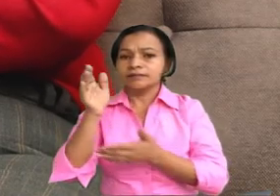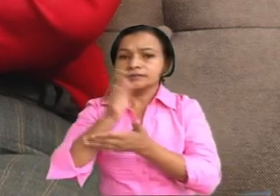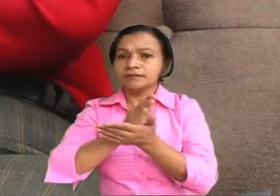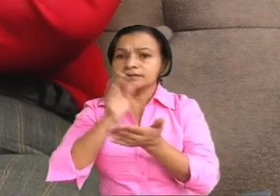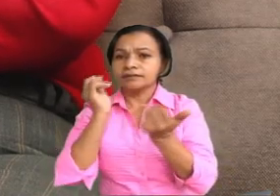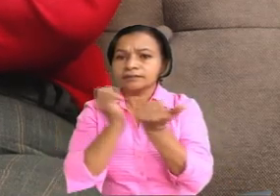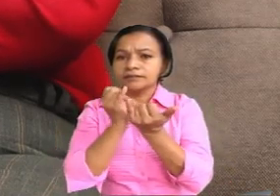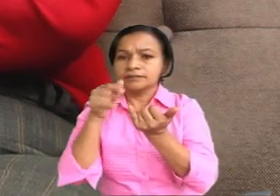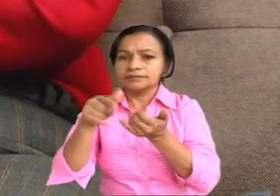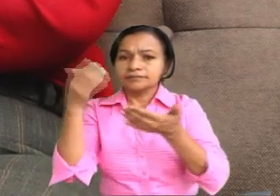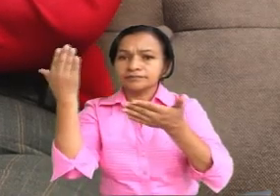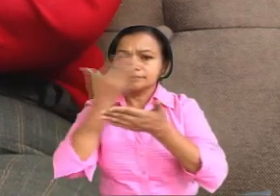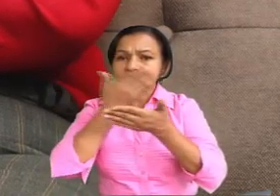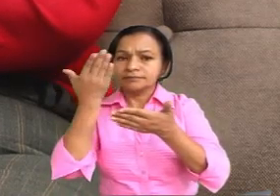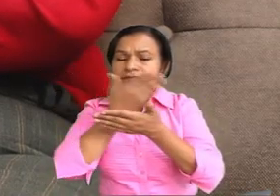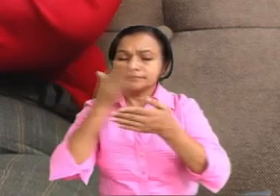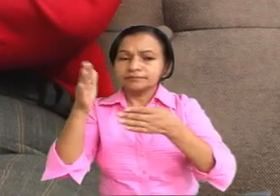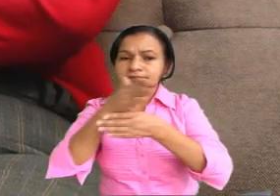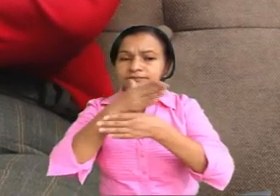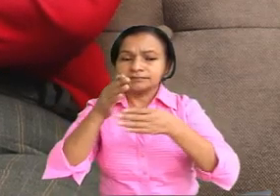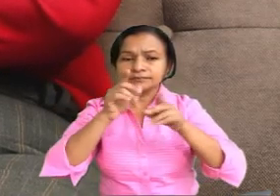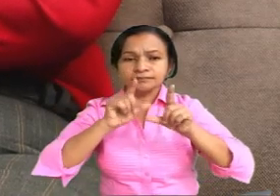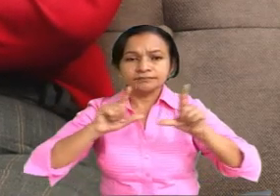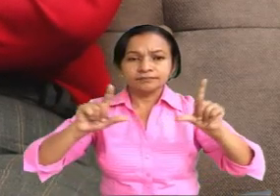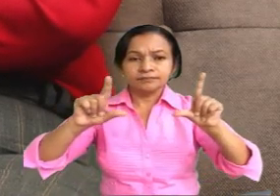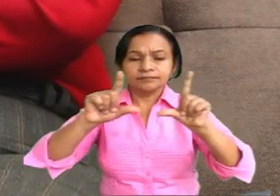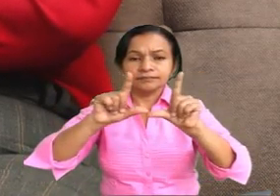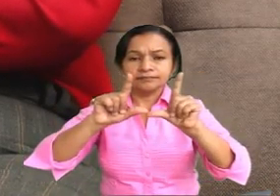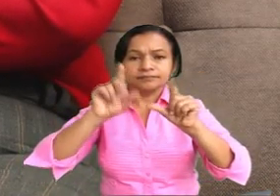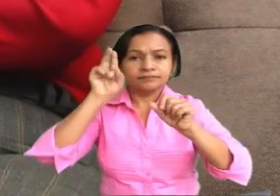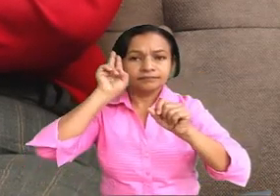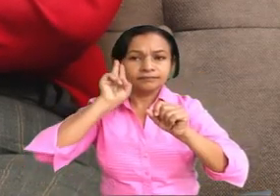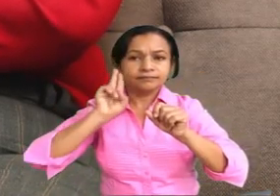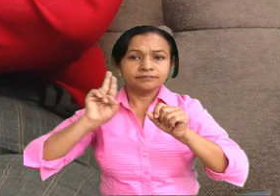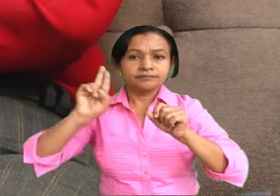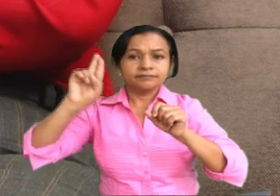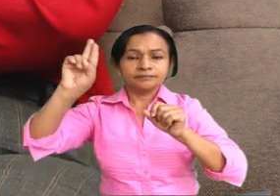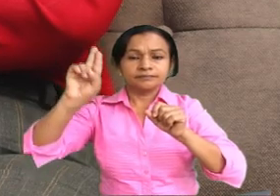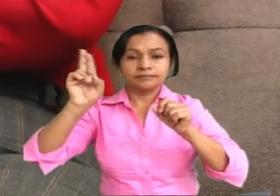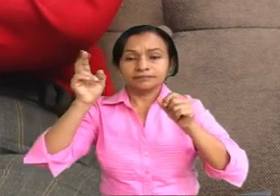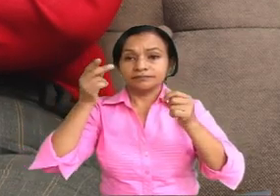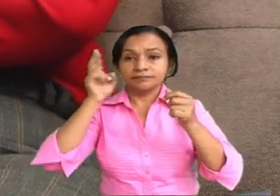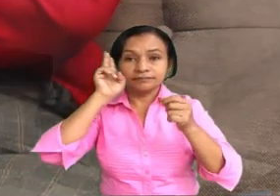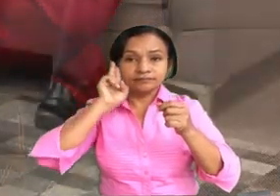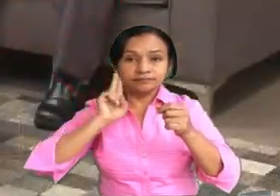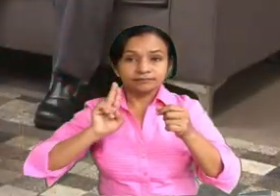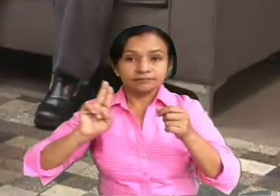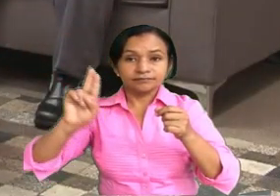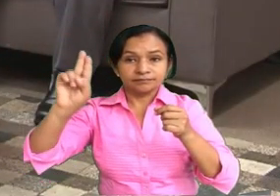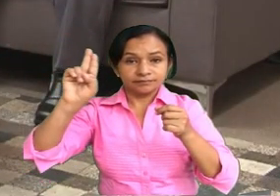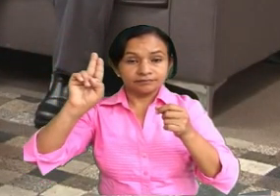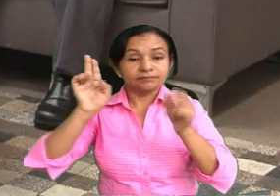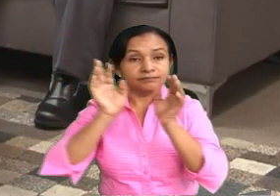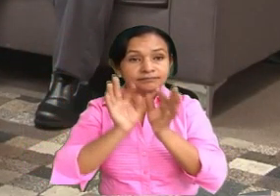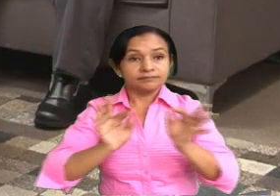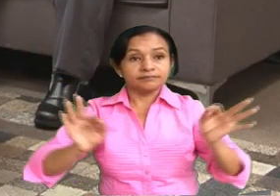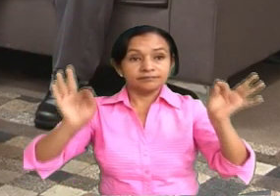ido preparando en los diferentes lugares. Tenemos dos universidades en la Costa Caribe, que eso hay que hacerlo mucho.